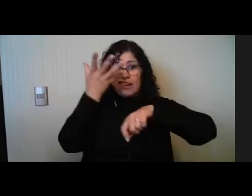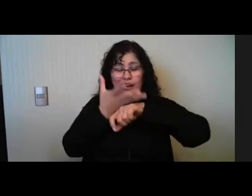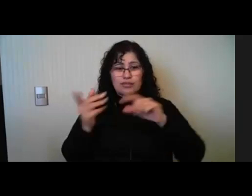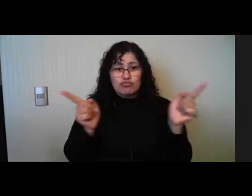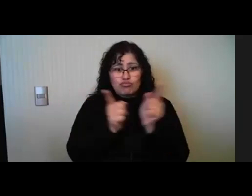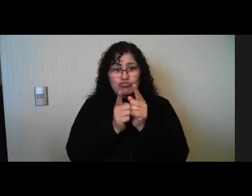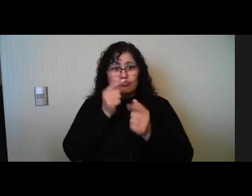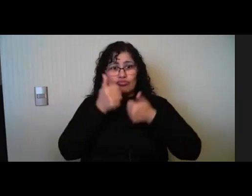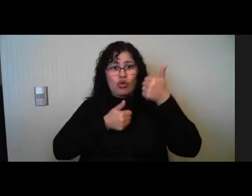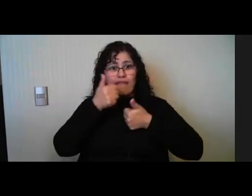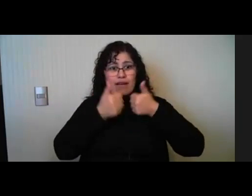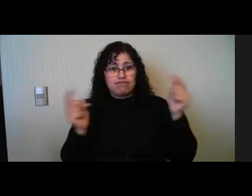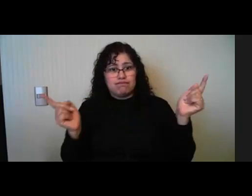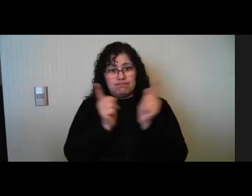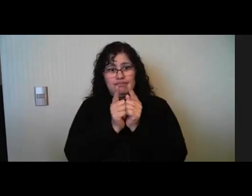semana.